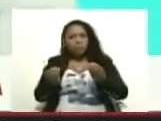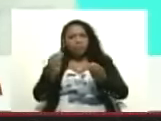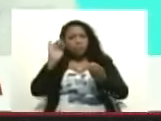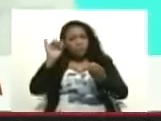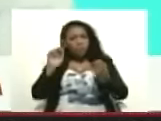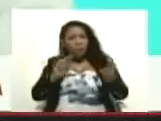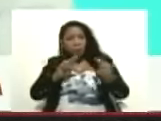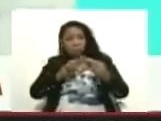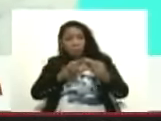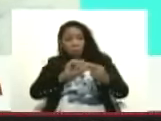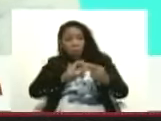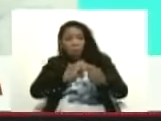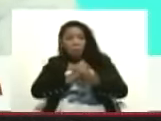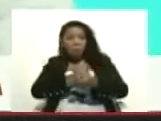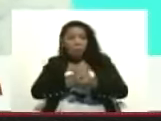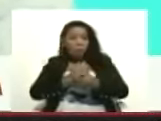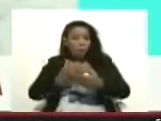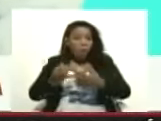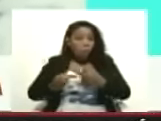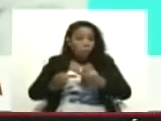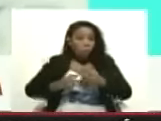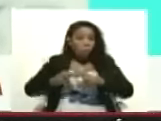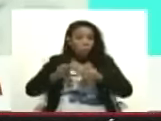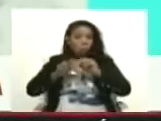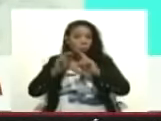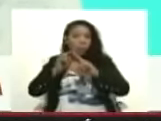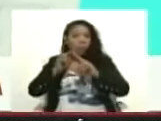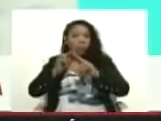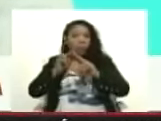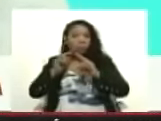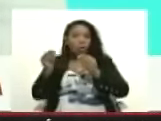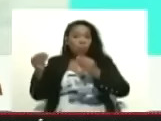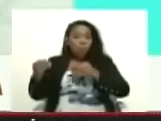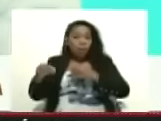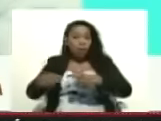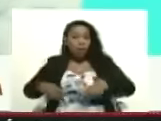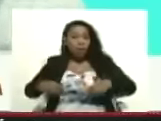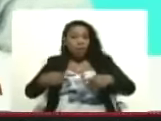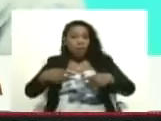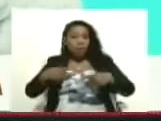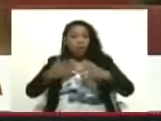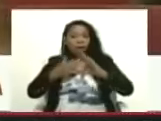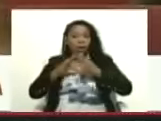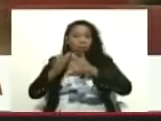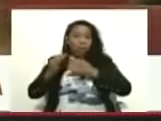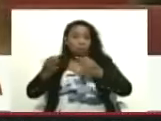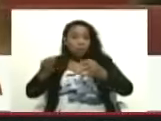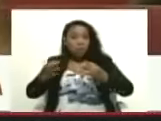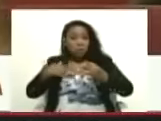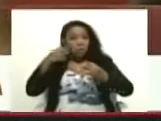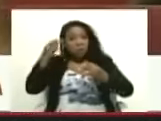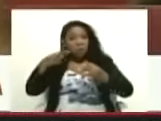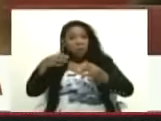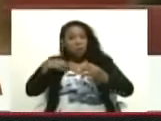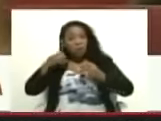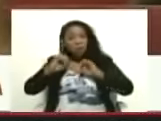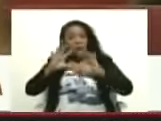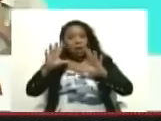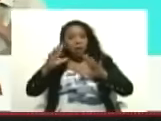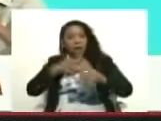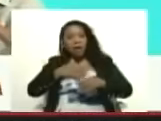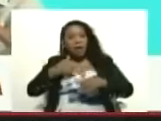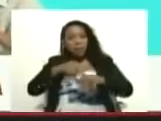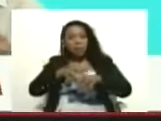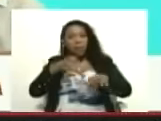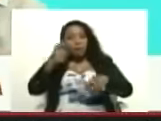encuentro al amor a la reconciliación a la construcción de consenso a una vida en comunidad como yo creo estoy convencido queremos la mayoría